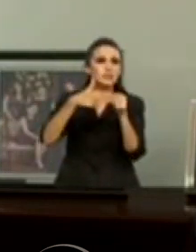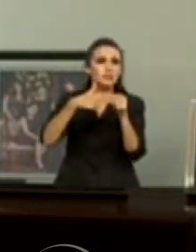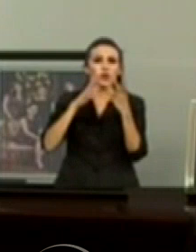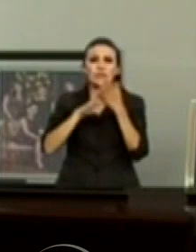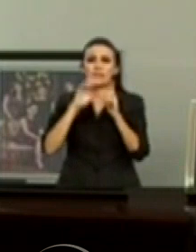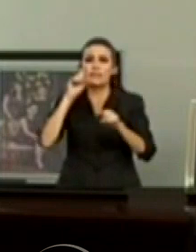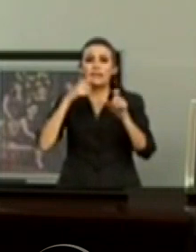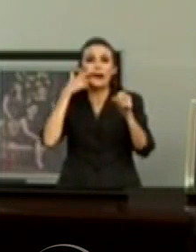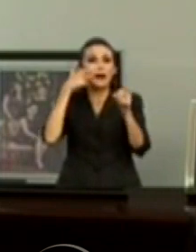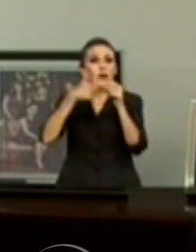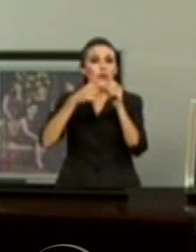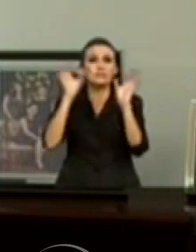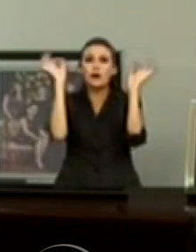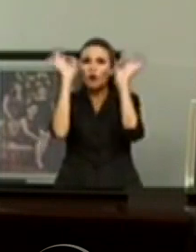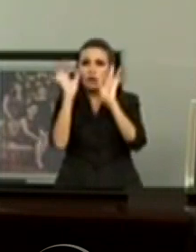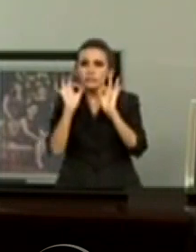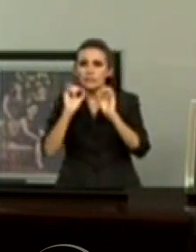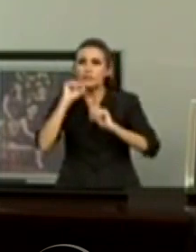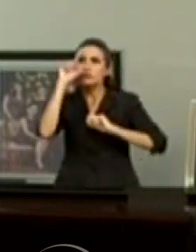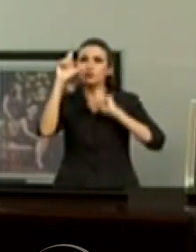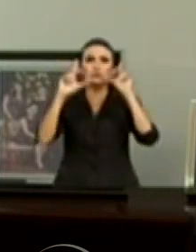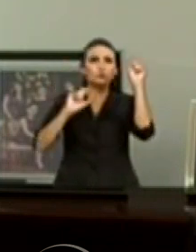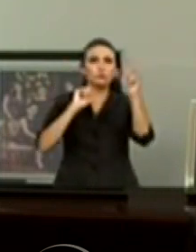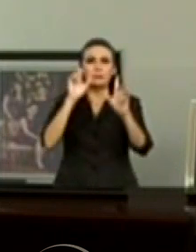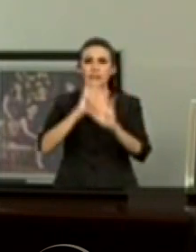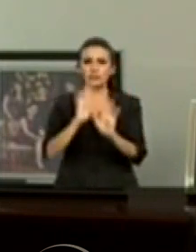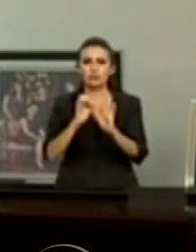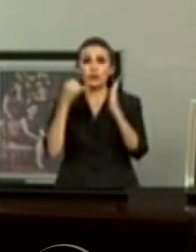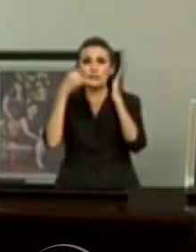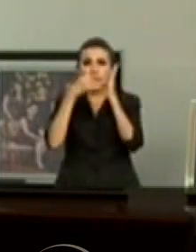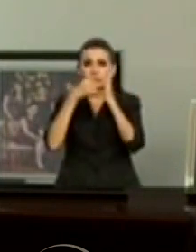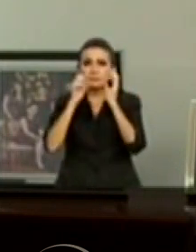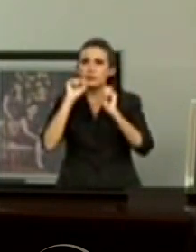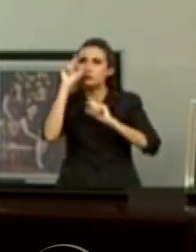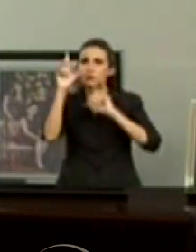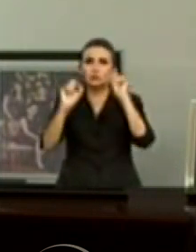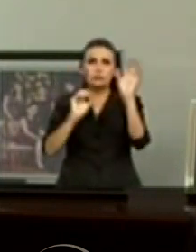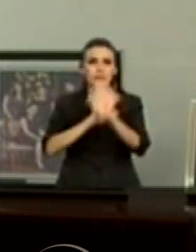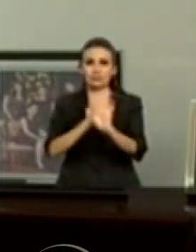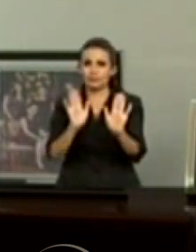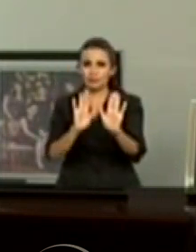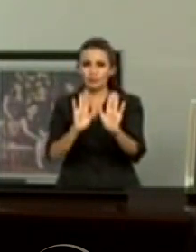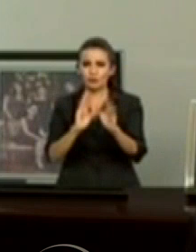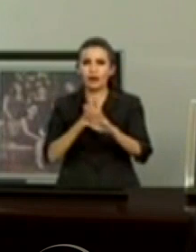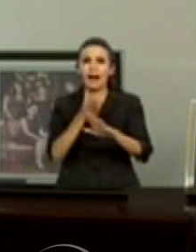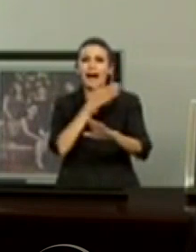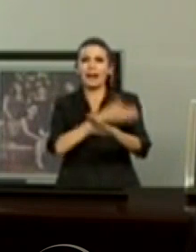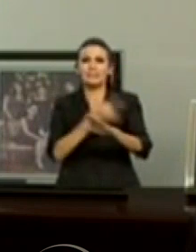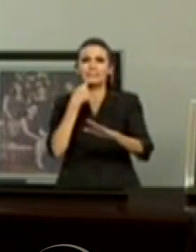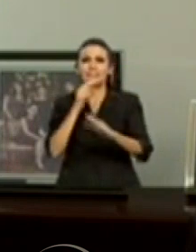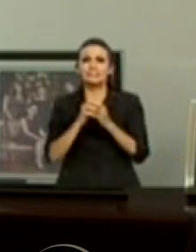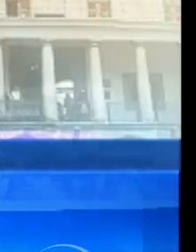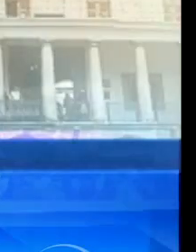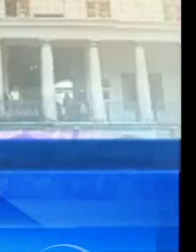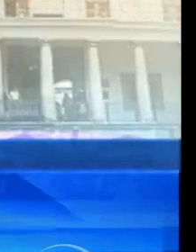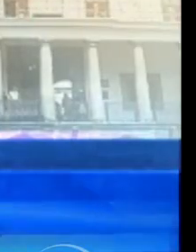el diésel, la electricidad, ni tampoco a subir el IVA. Entonces, no hay, como se decía, tal